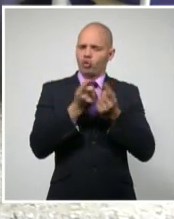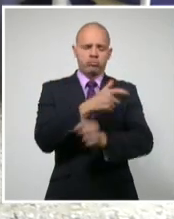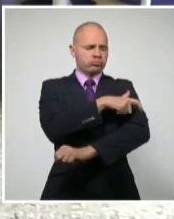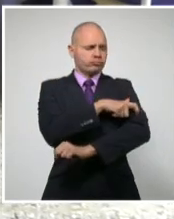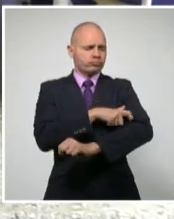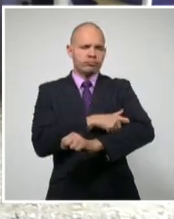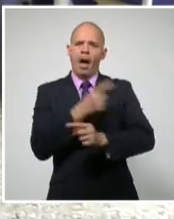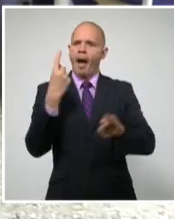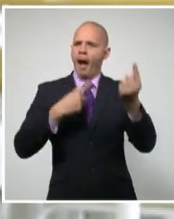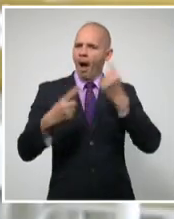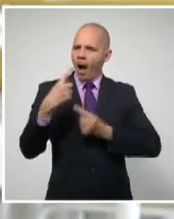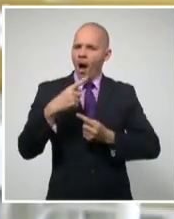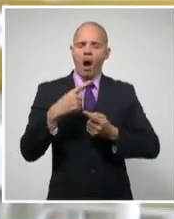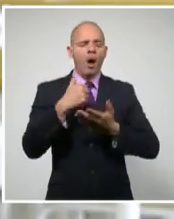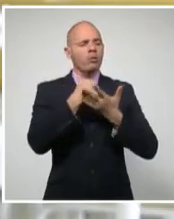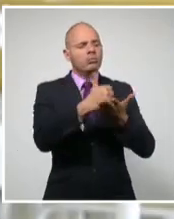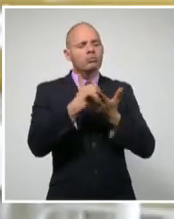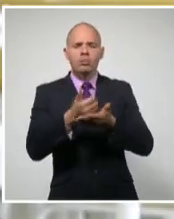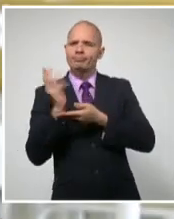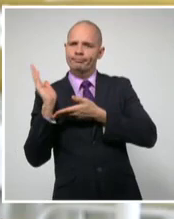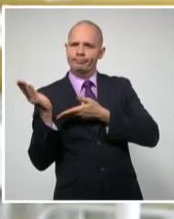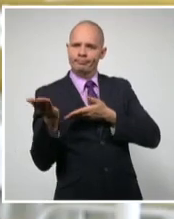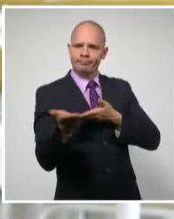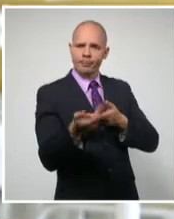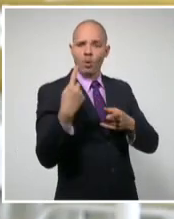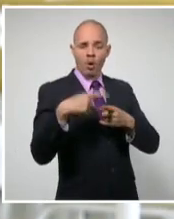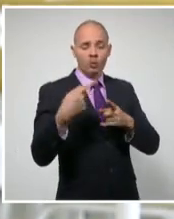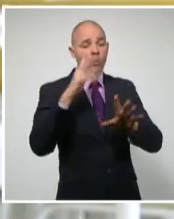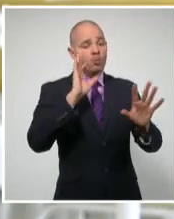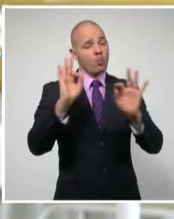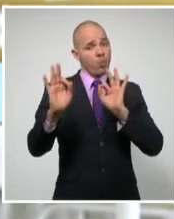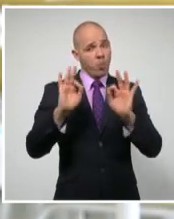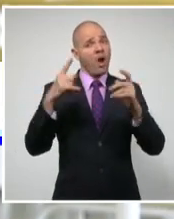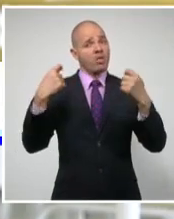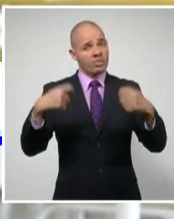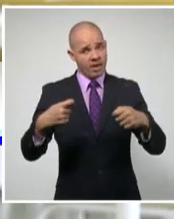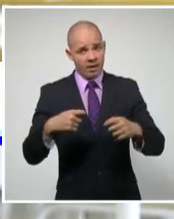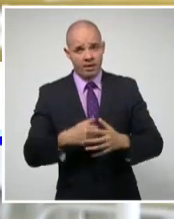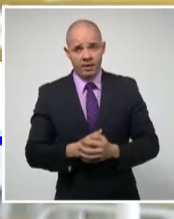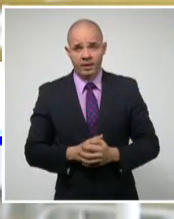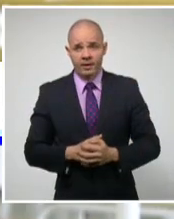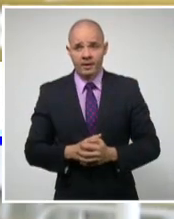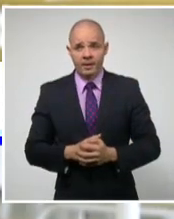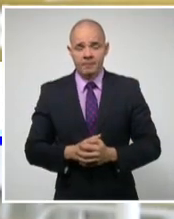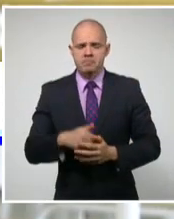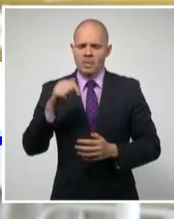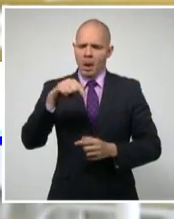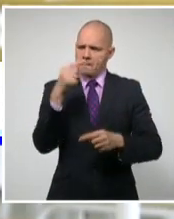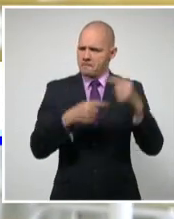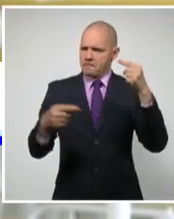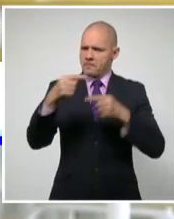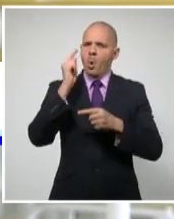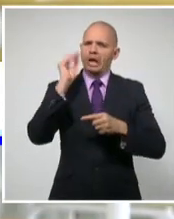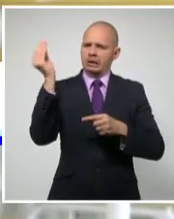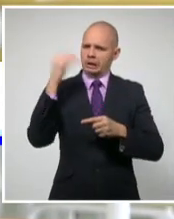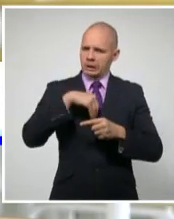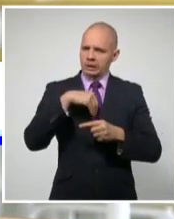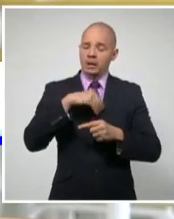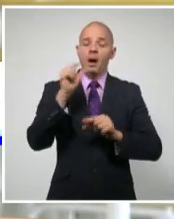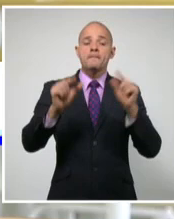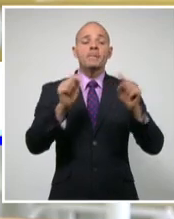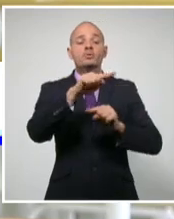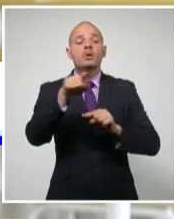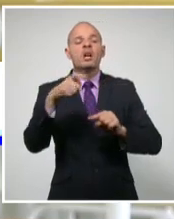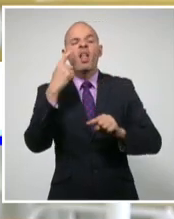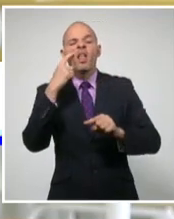que les prestan servicios. Esto no es más que conocer la situación que tenían los trabajadores desde el